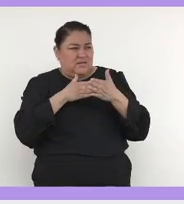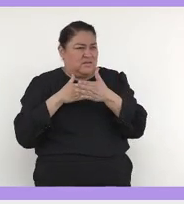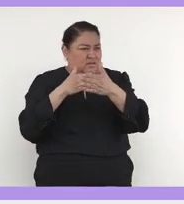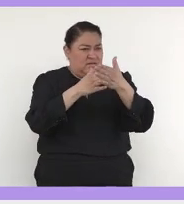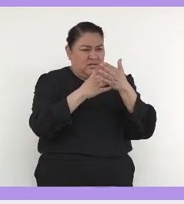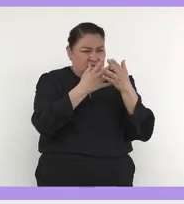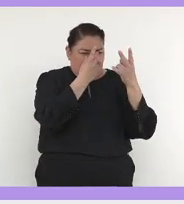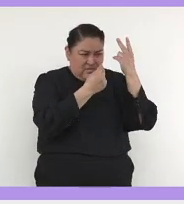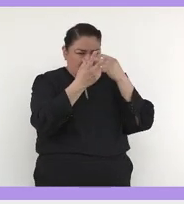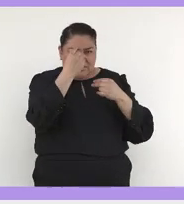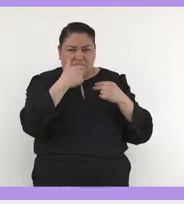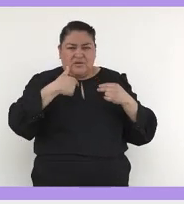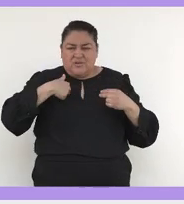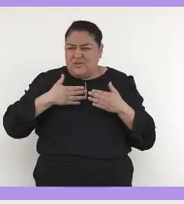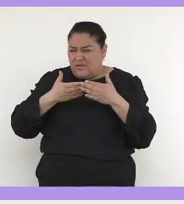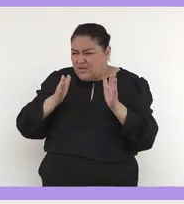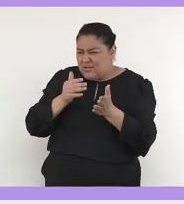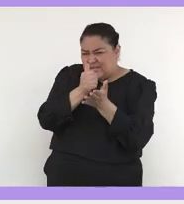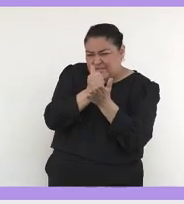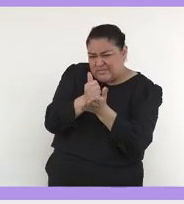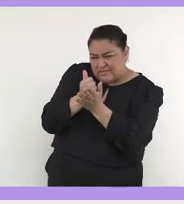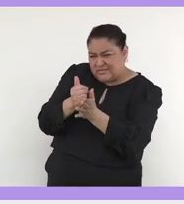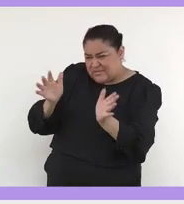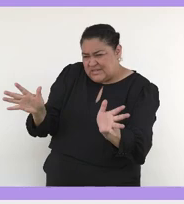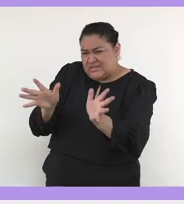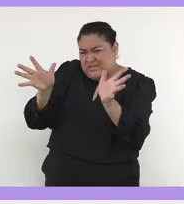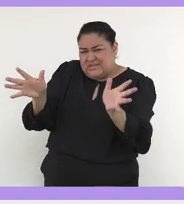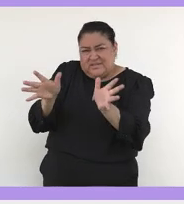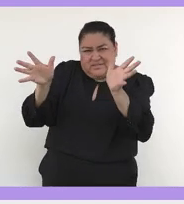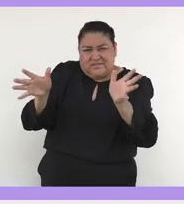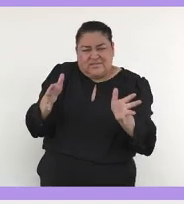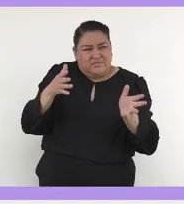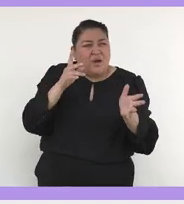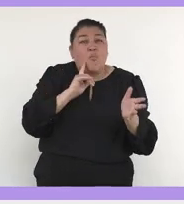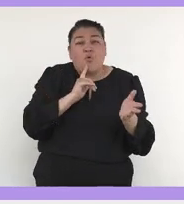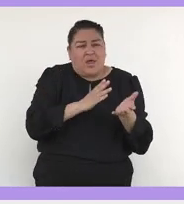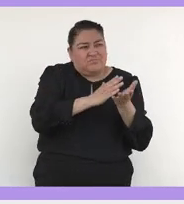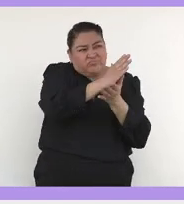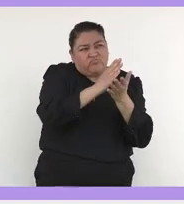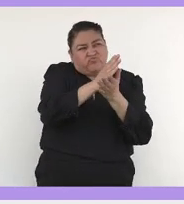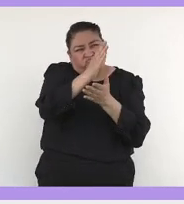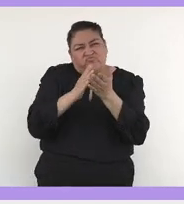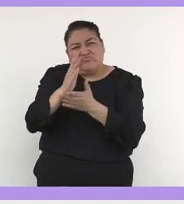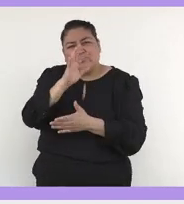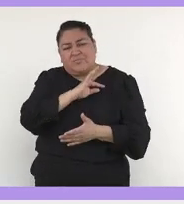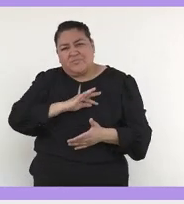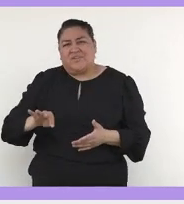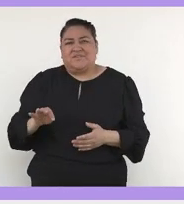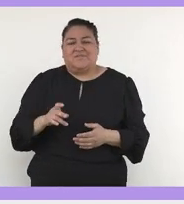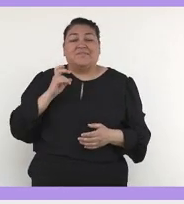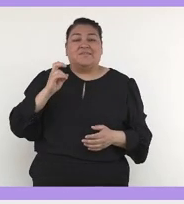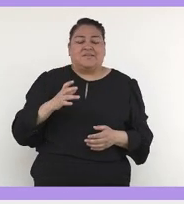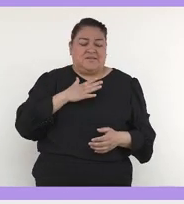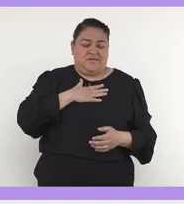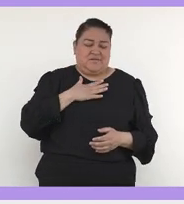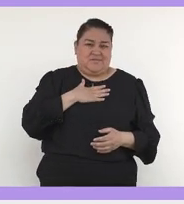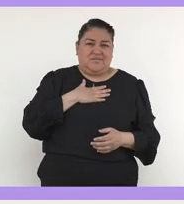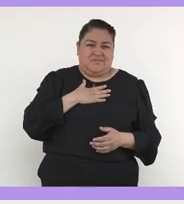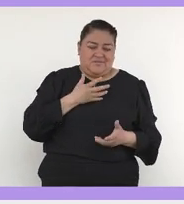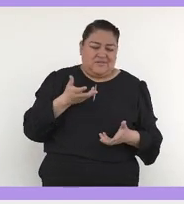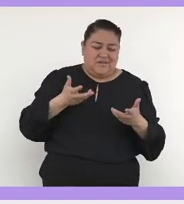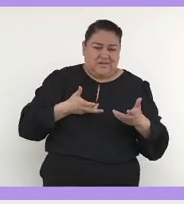abrir y asegurarme de que se queden abiertas y estoy muy segura de que habrán muchas cosas que hago